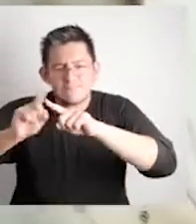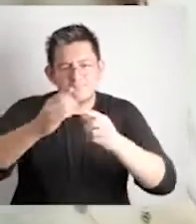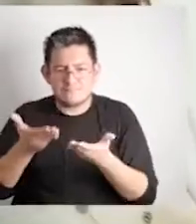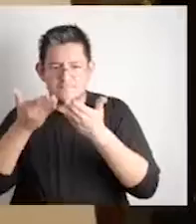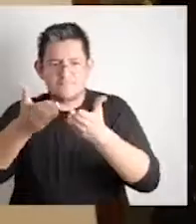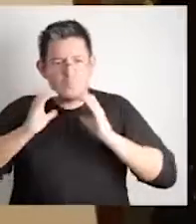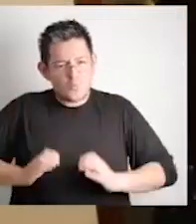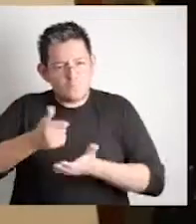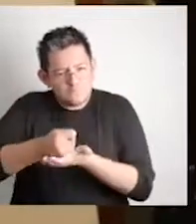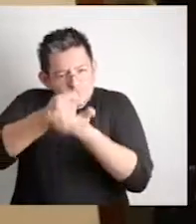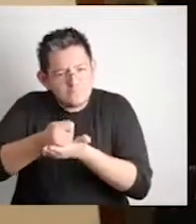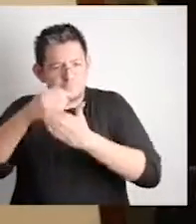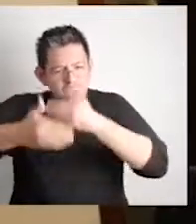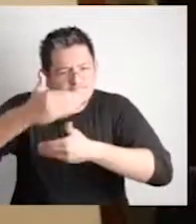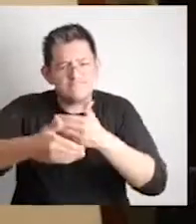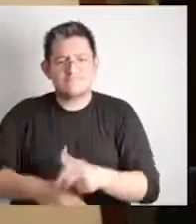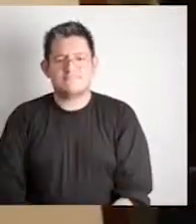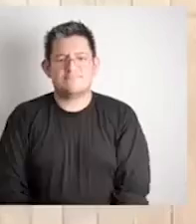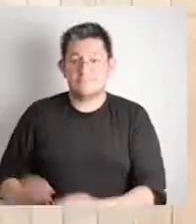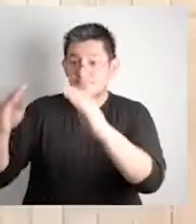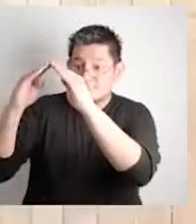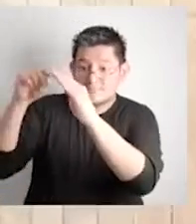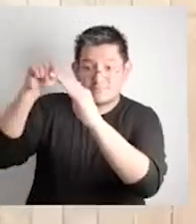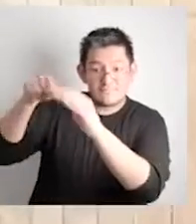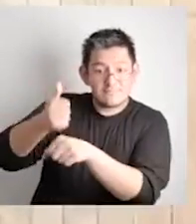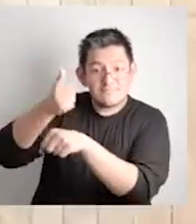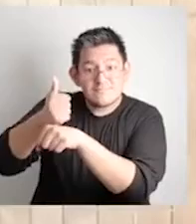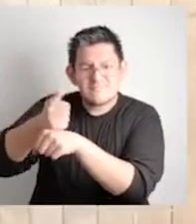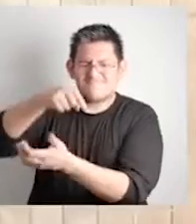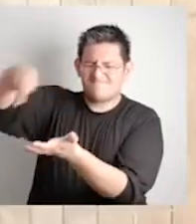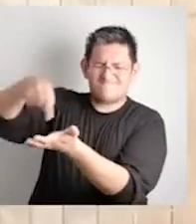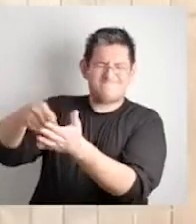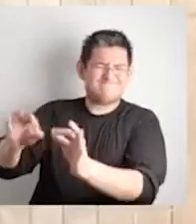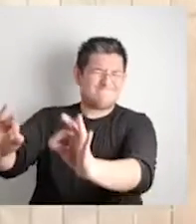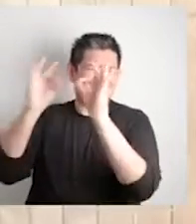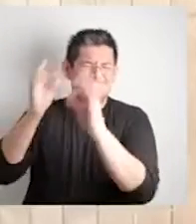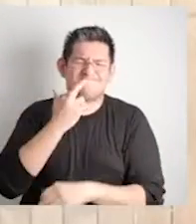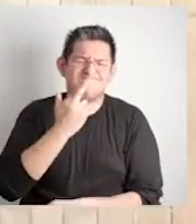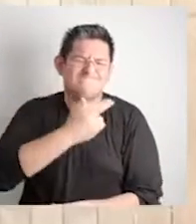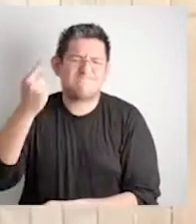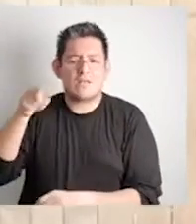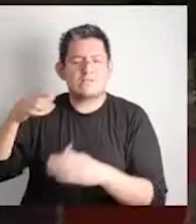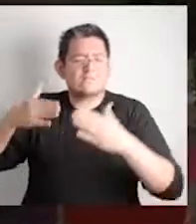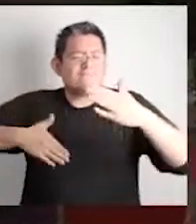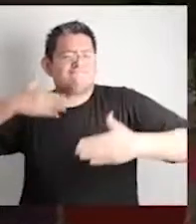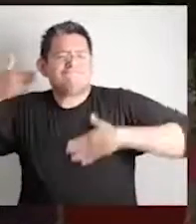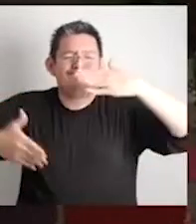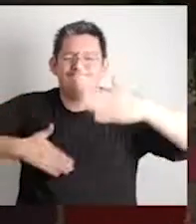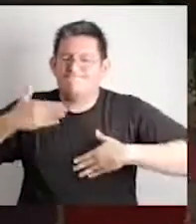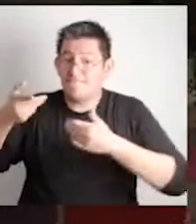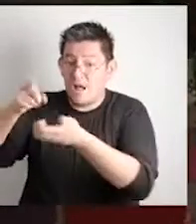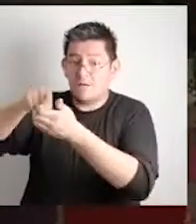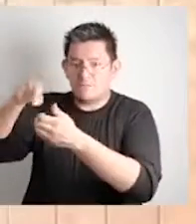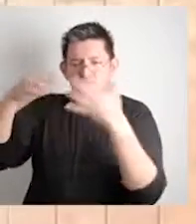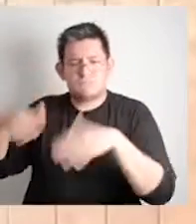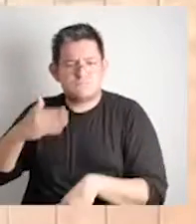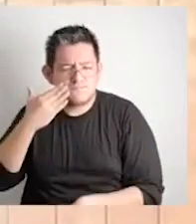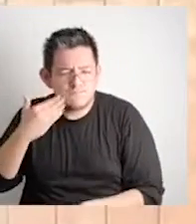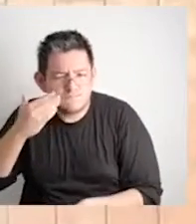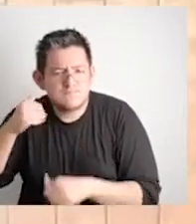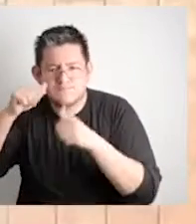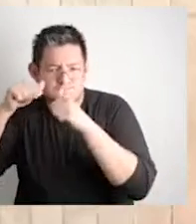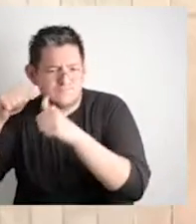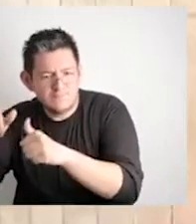alimentos, atención médica y fisioterapia. La Casa del Abuelo es el mejor lugar. Es pura alegría ahí. Hay